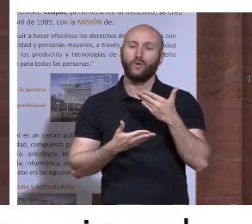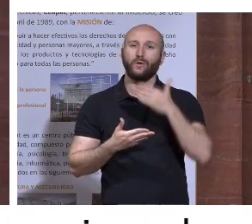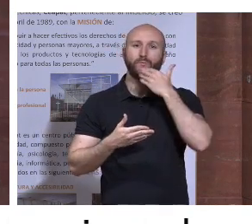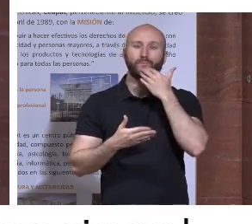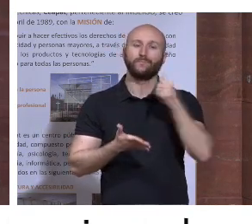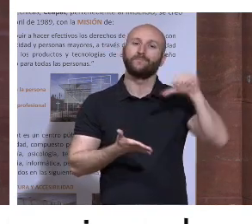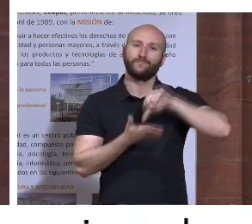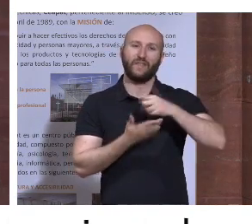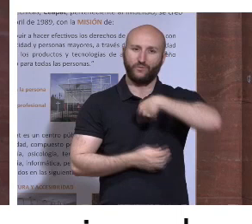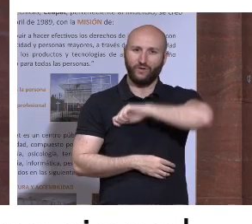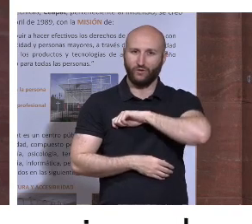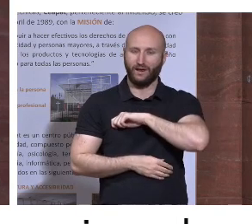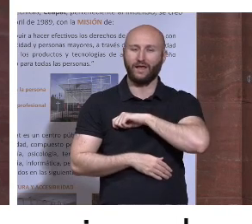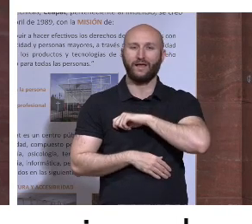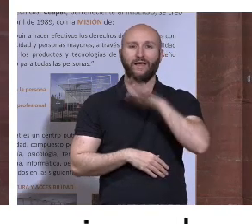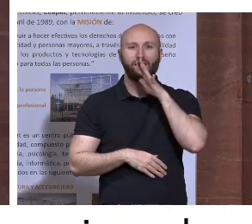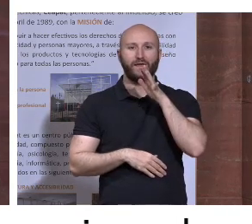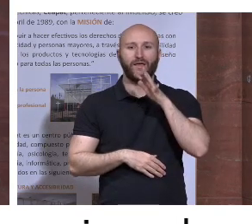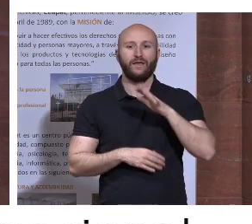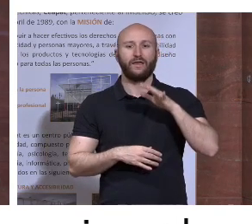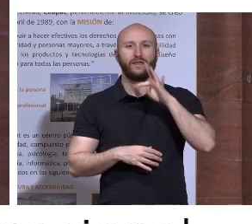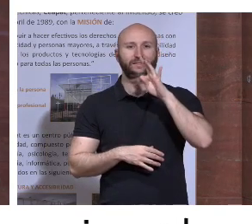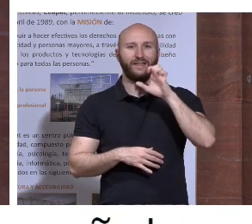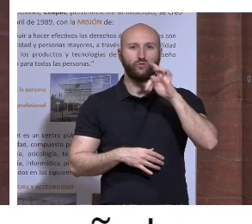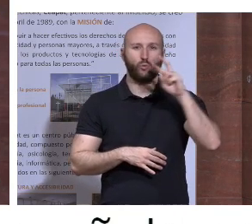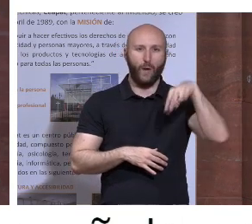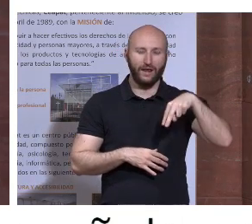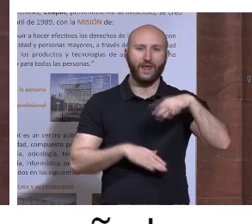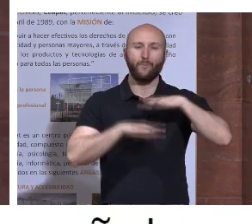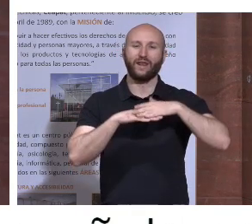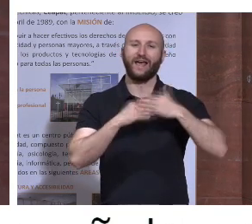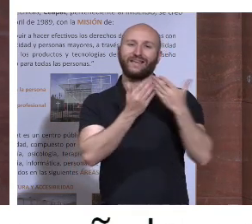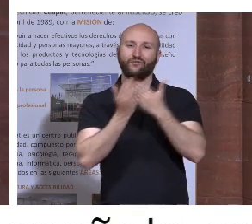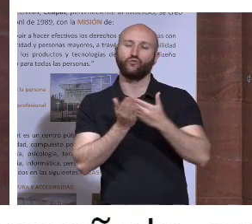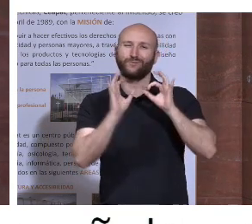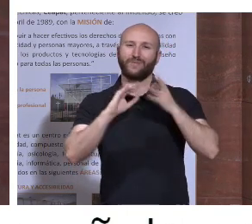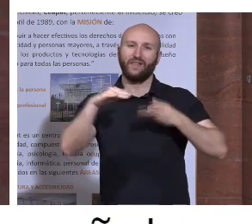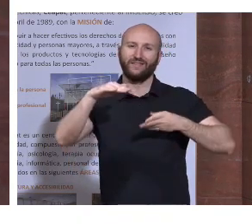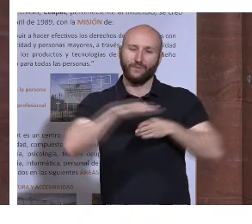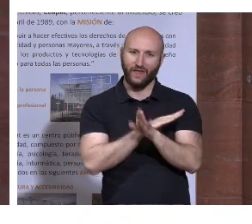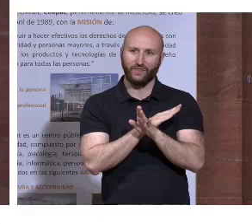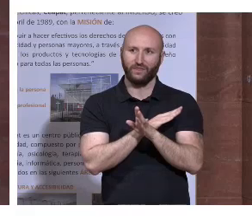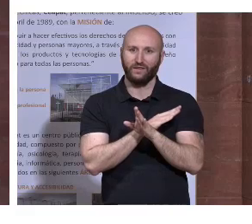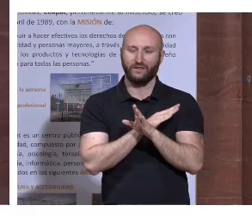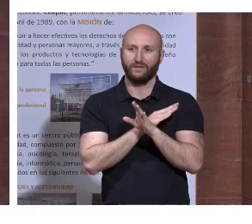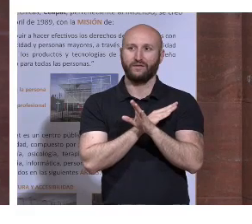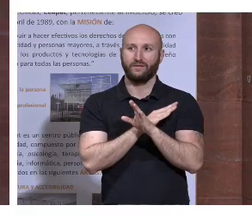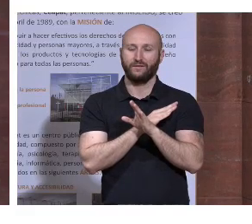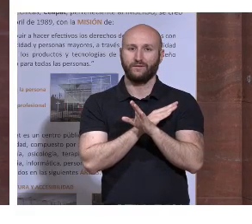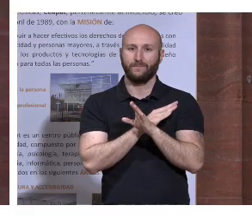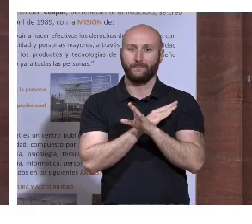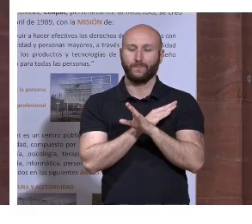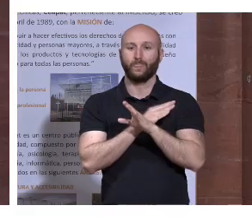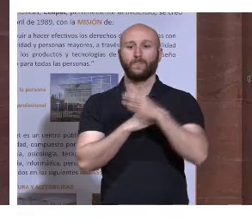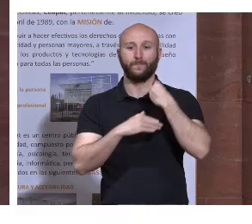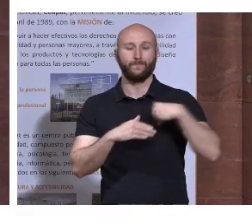Española, en Tetuán, para hacer un estudio de accesibilidad a la Medina de